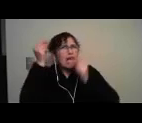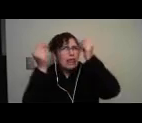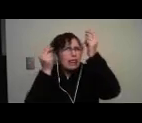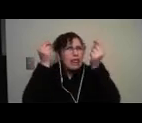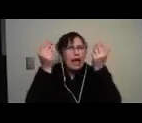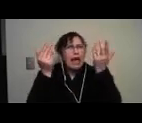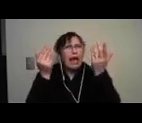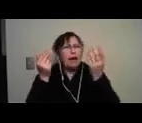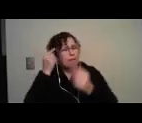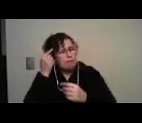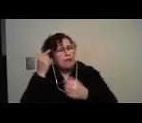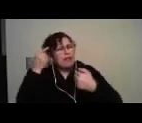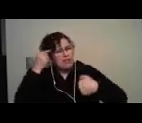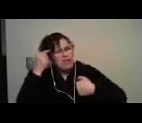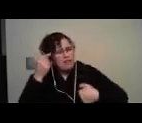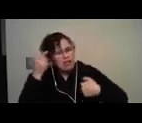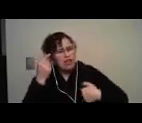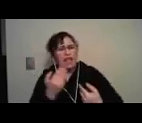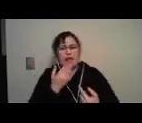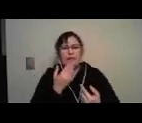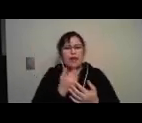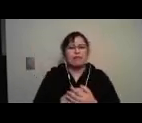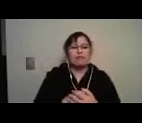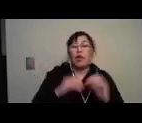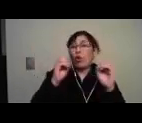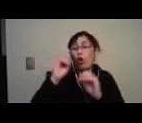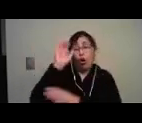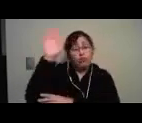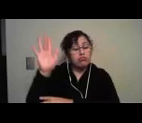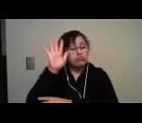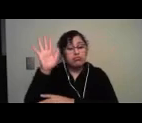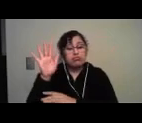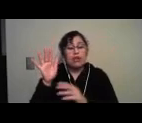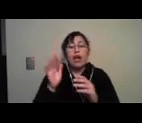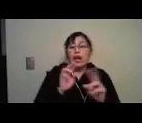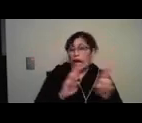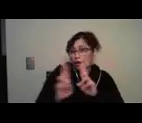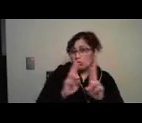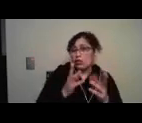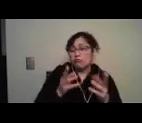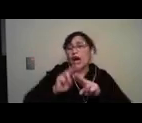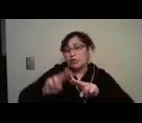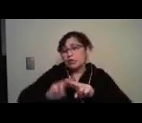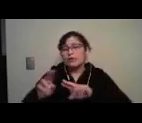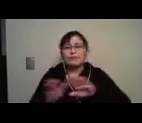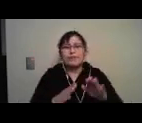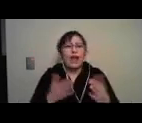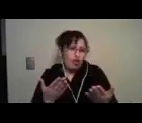por ejemplo, cuando uno hace el razonamiento de, no sé, no sé si lo hacen ustedes,